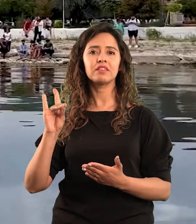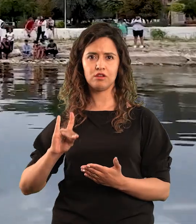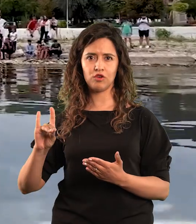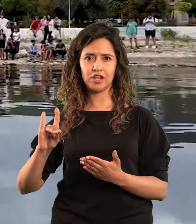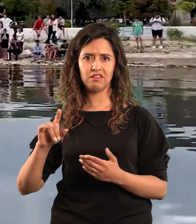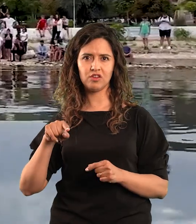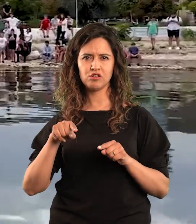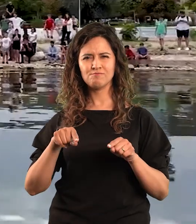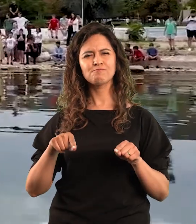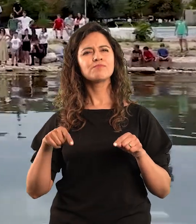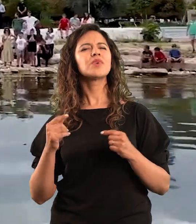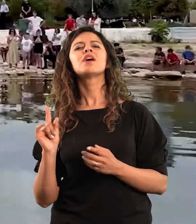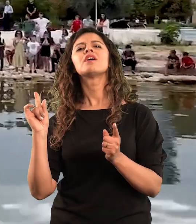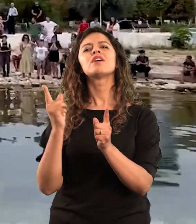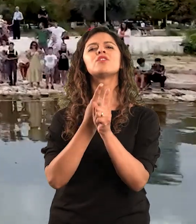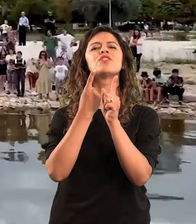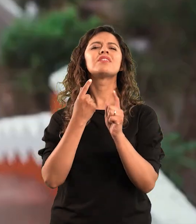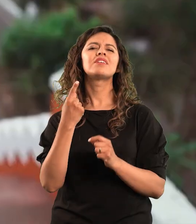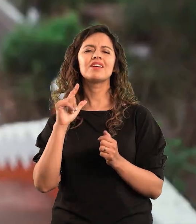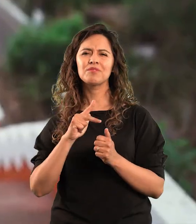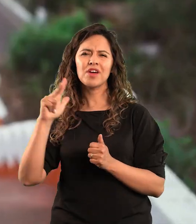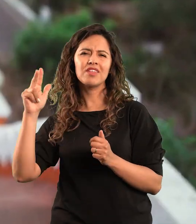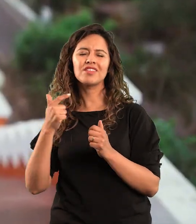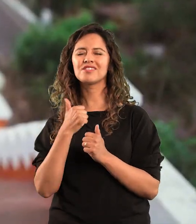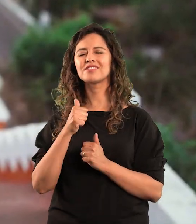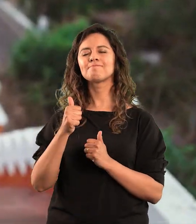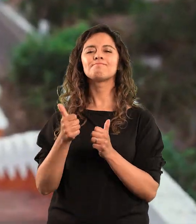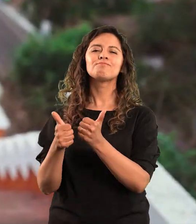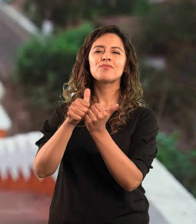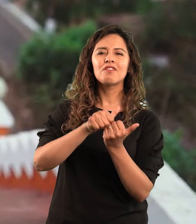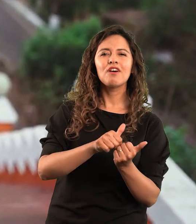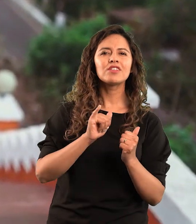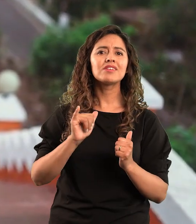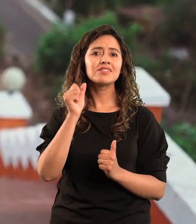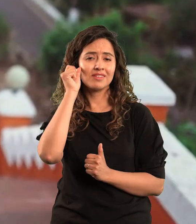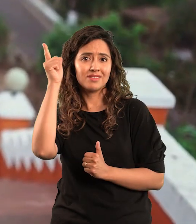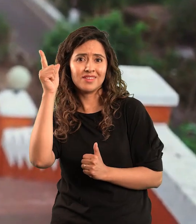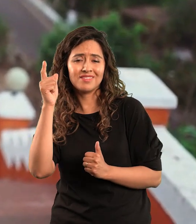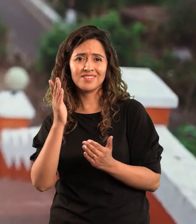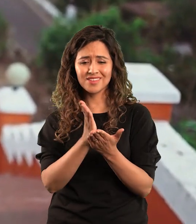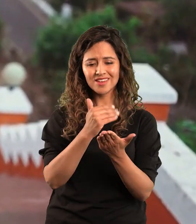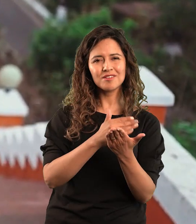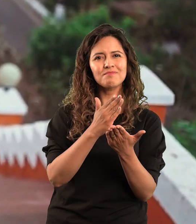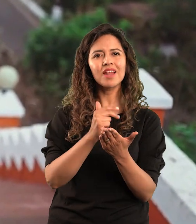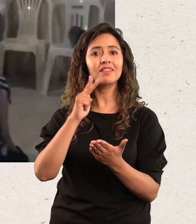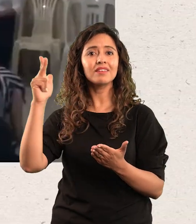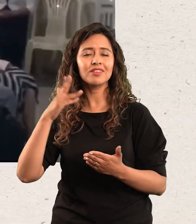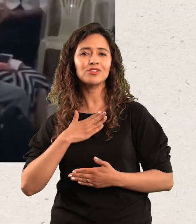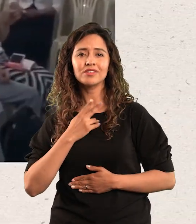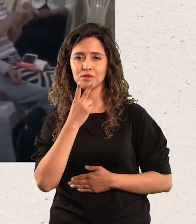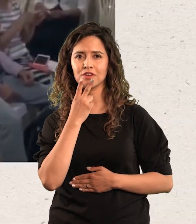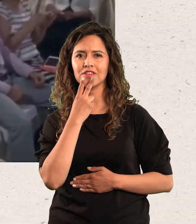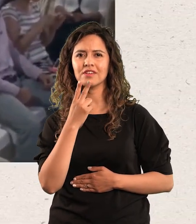Ahí encontré a Dios y decidí bautizarme. Fue entonces que entendí que Dios tenía un plan especial para mi vida.